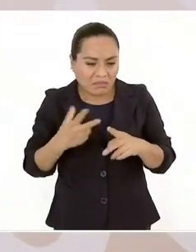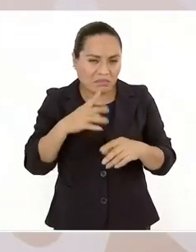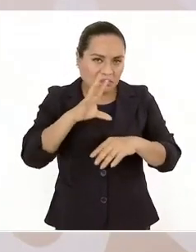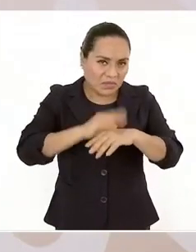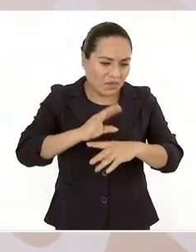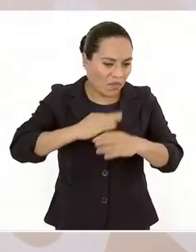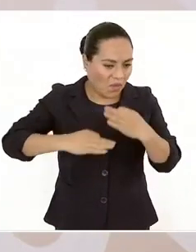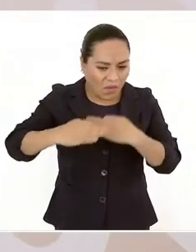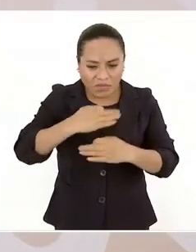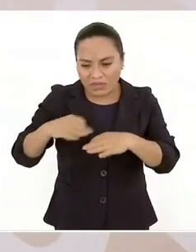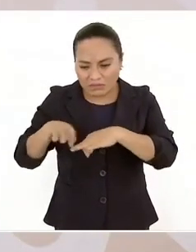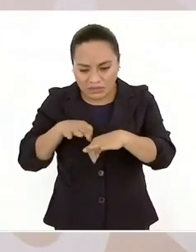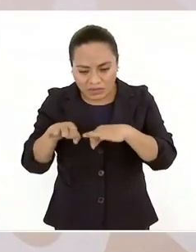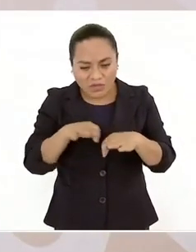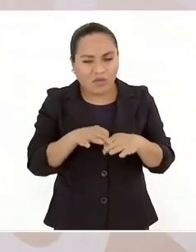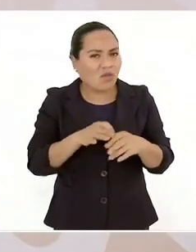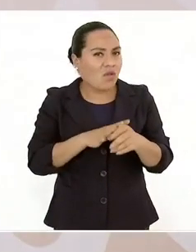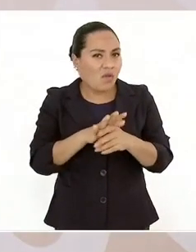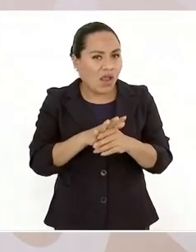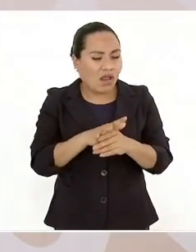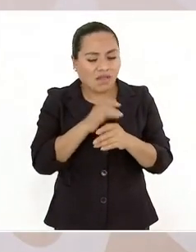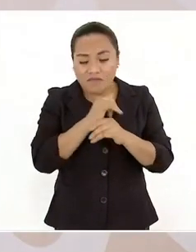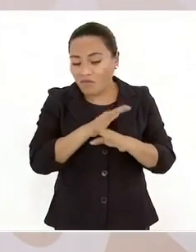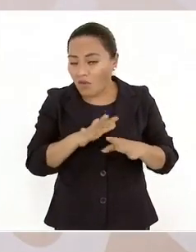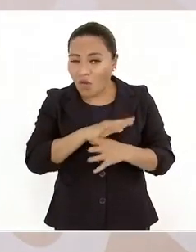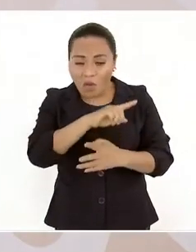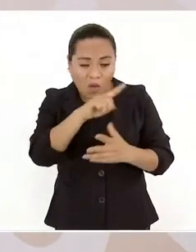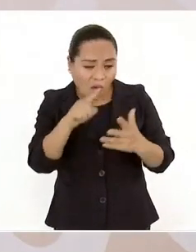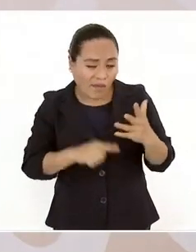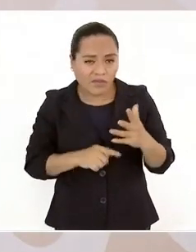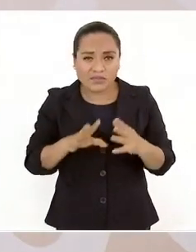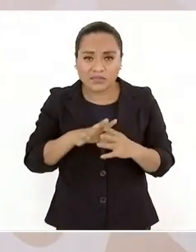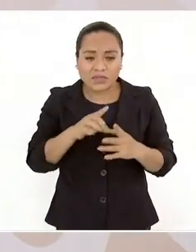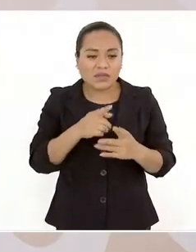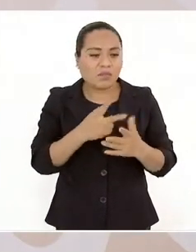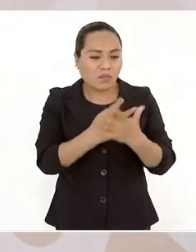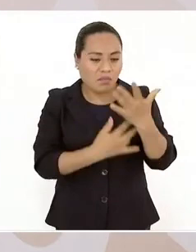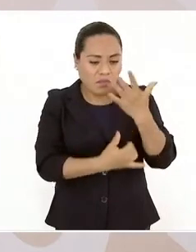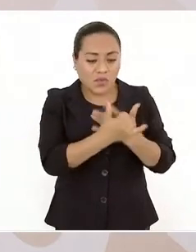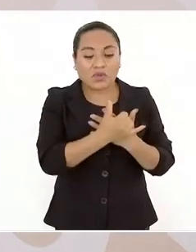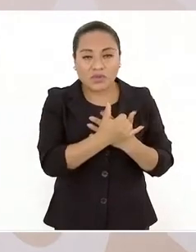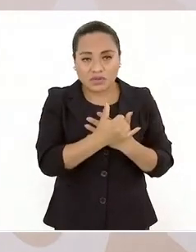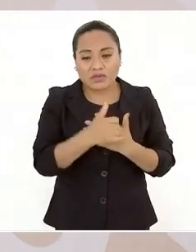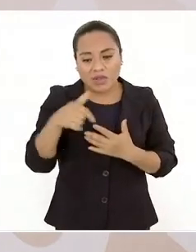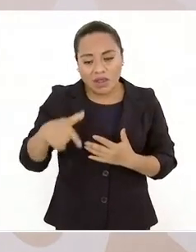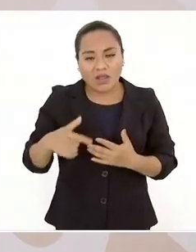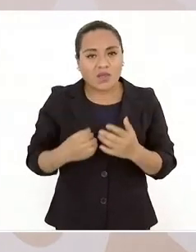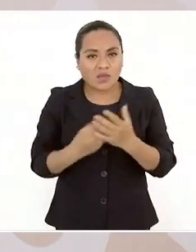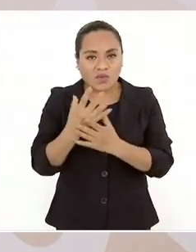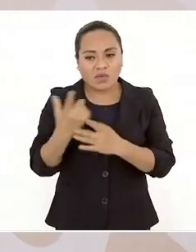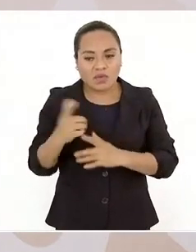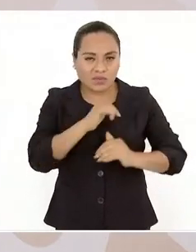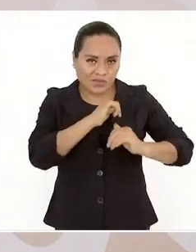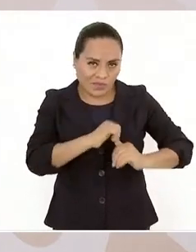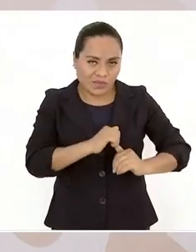de este proyecto o de los proyectos de infraestructura que lleva a cabo este nuevo